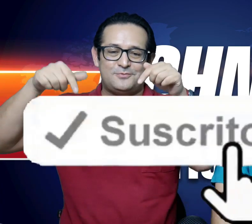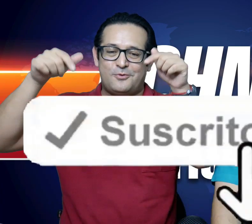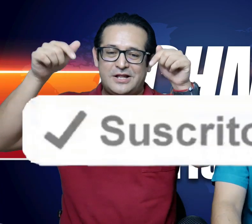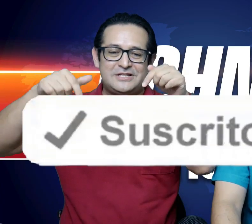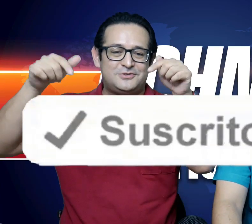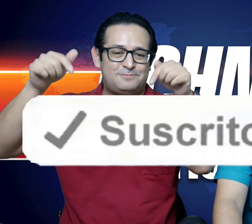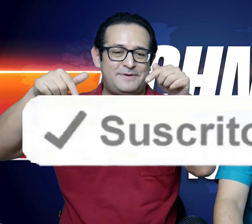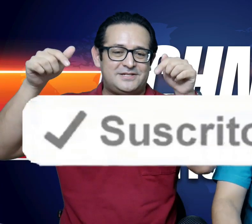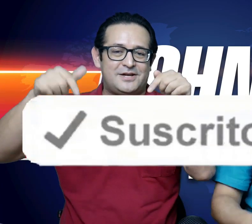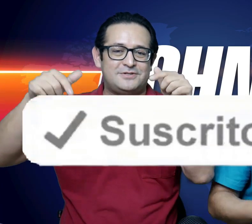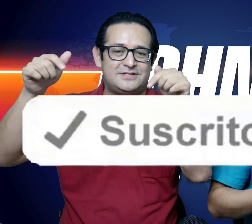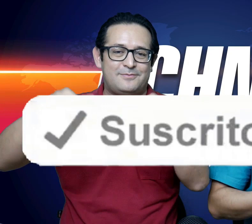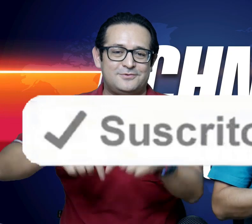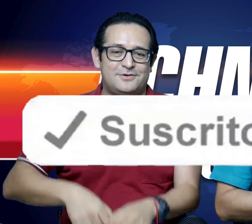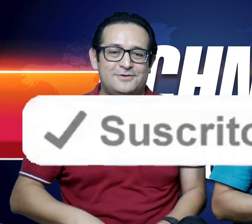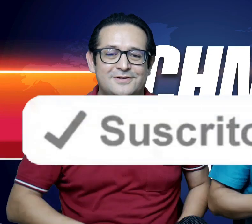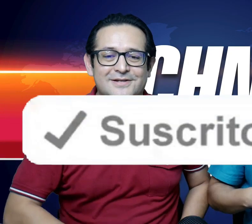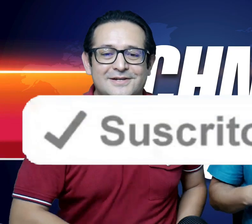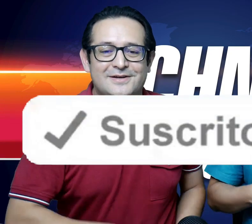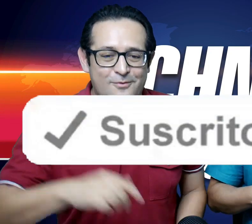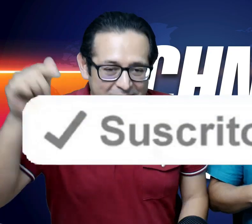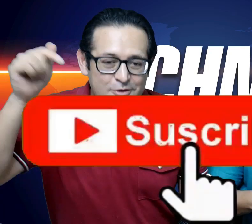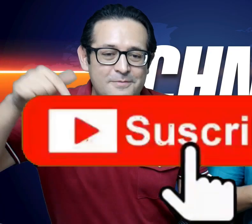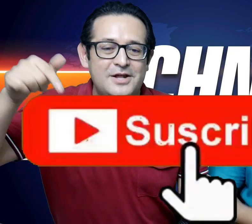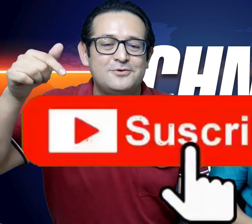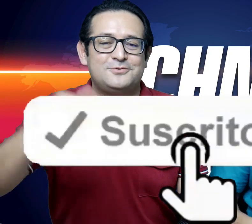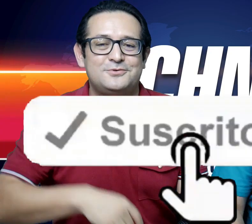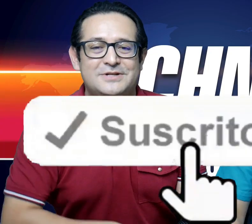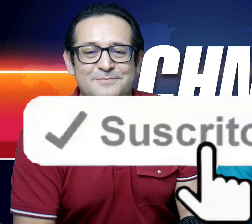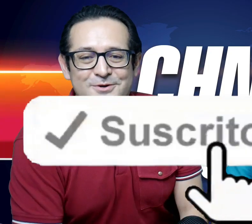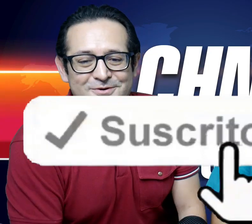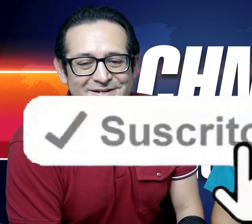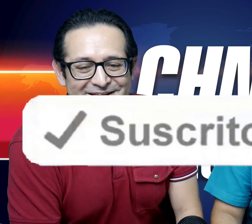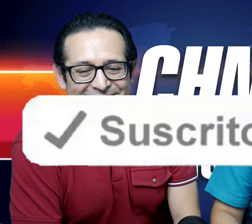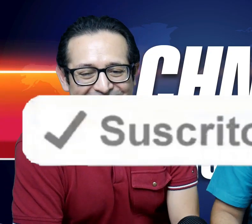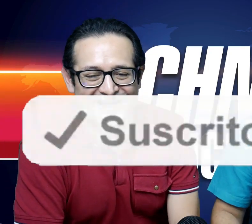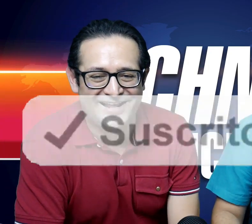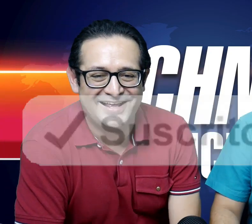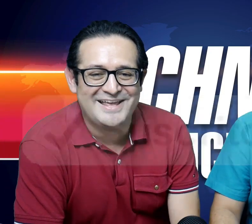de ese buen speech que nos echamos, ¿no? Cuando menos su suscripción.